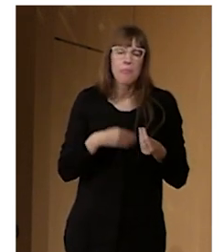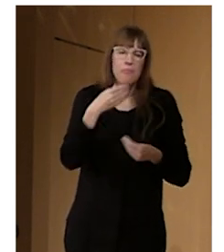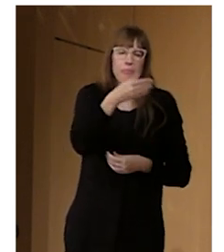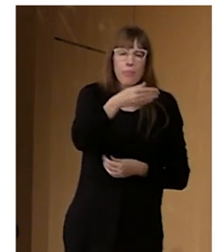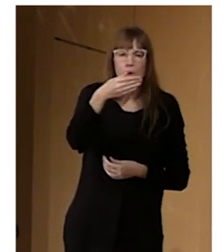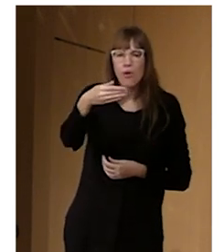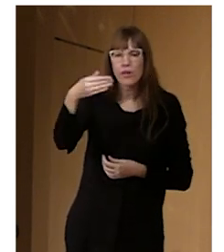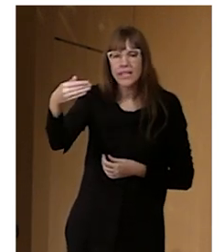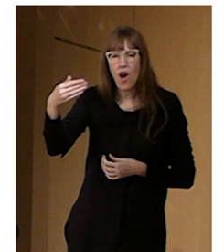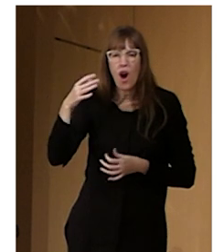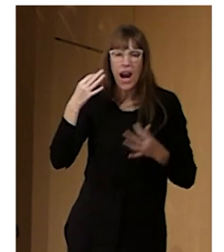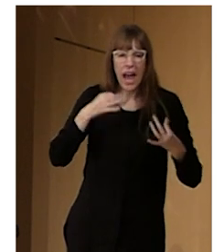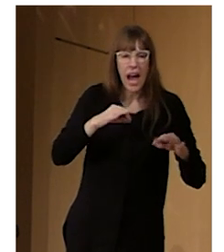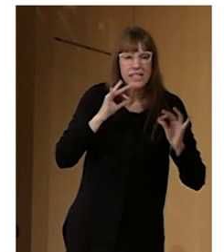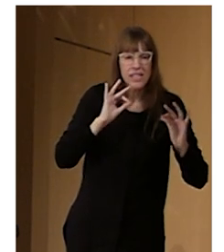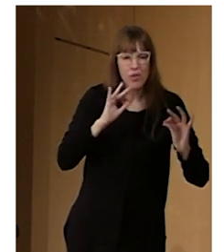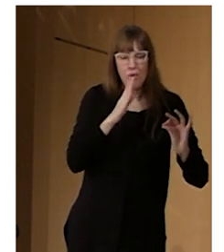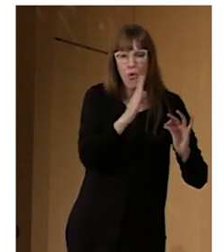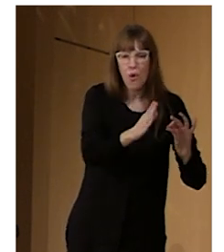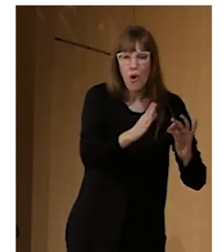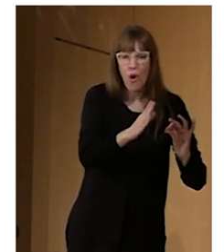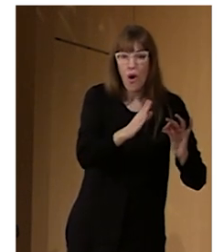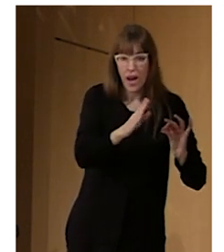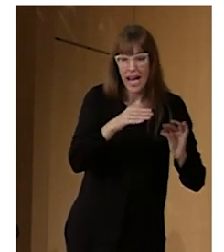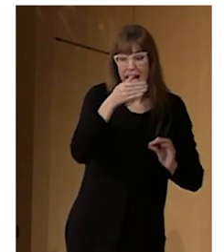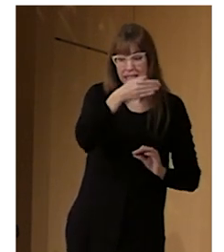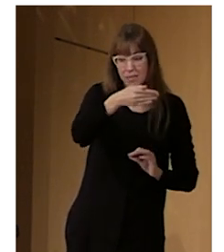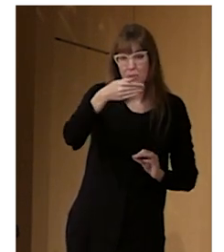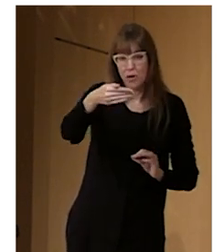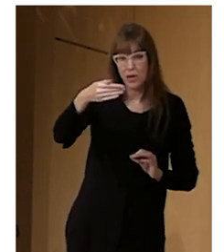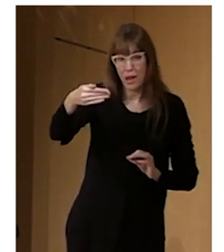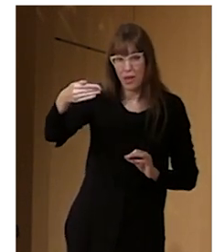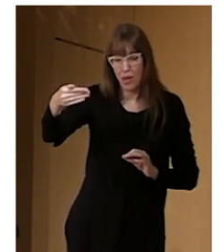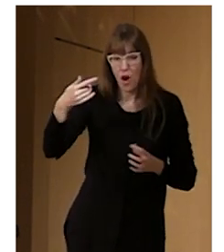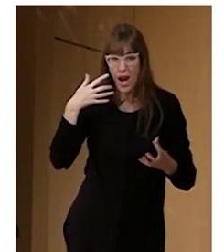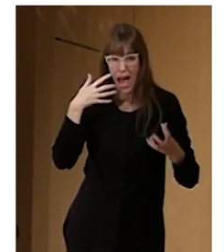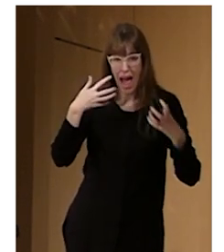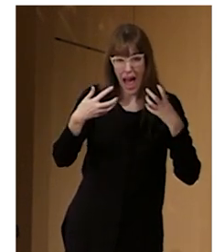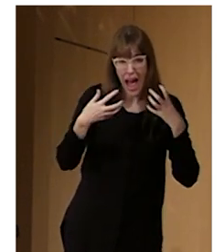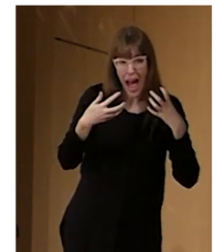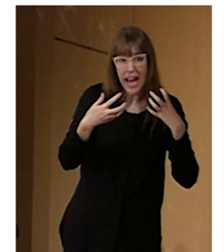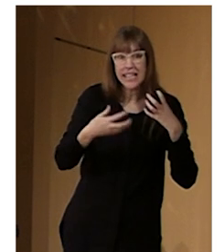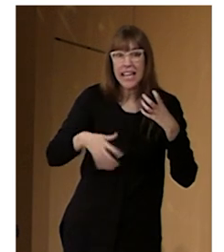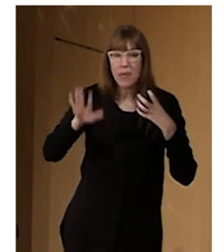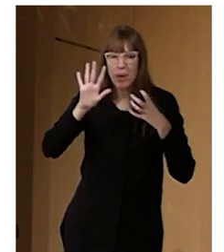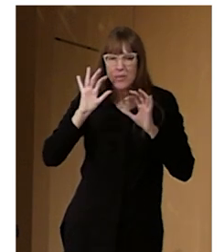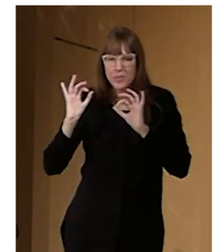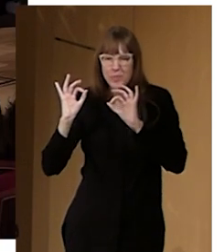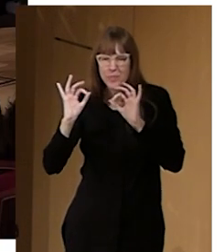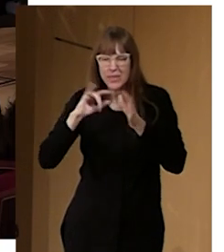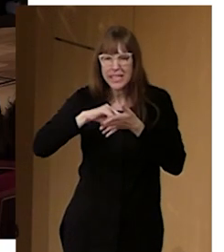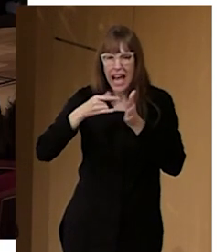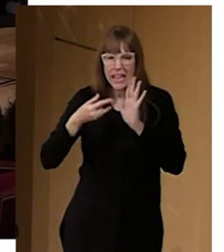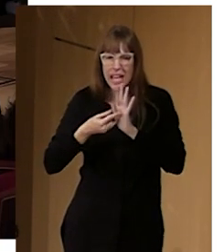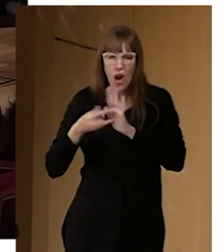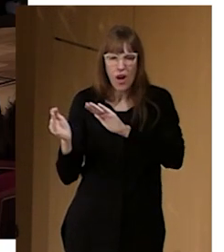vuestro habéis armado una exposición a través del arte pero olvidando del arte y de la parte y de la parte técnica